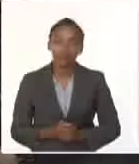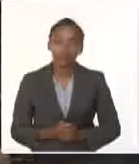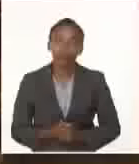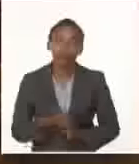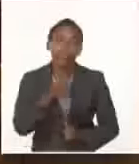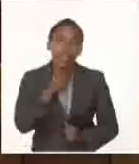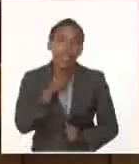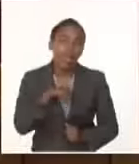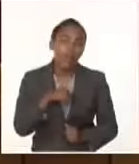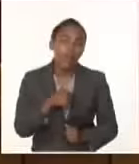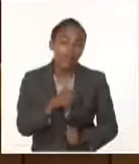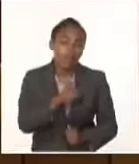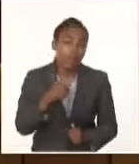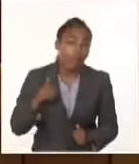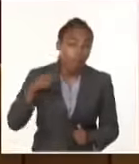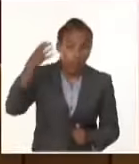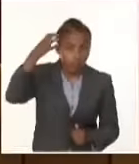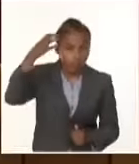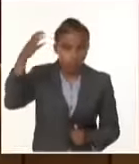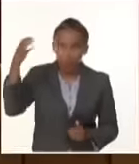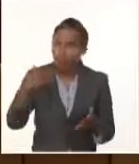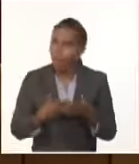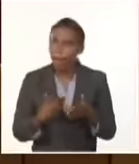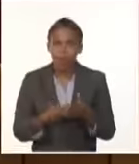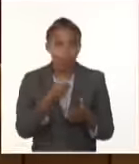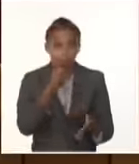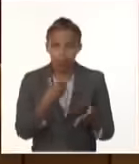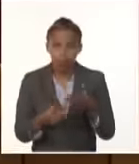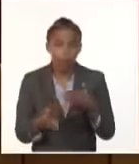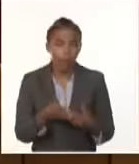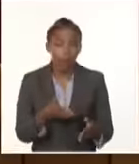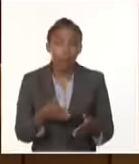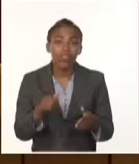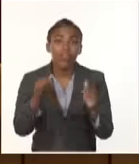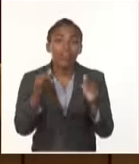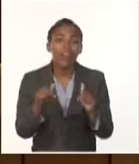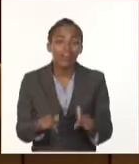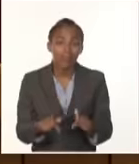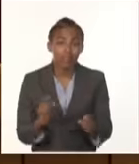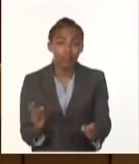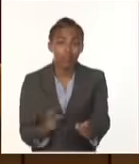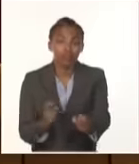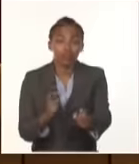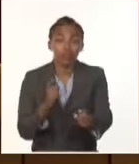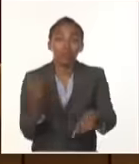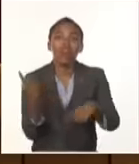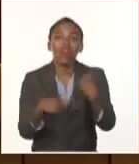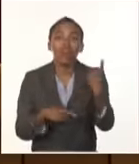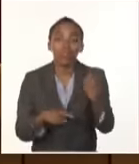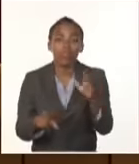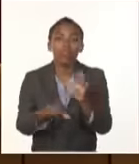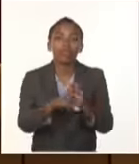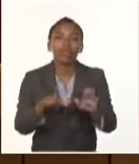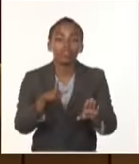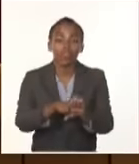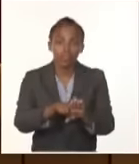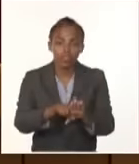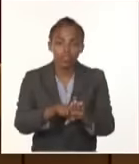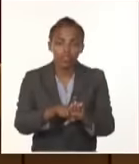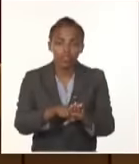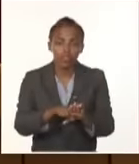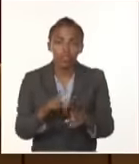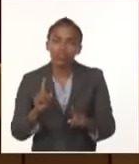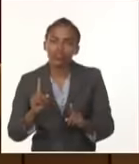sean no estatales o estatales las empresas. Esta es una batalla contra la ilegalidad y no contra las formas